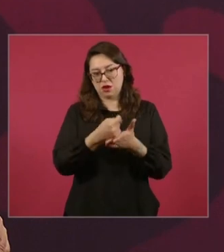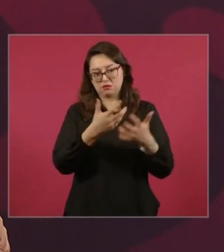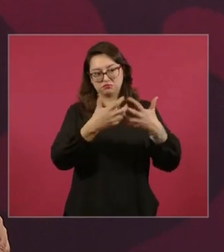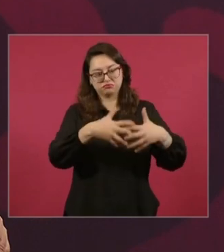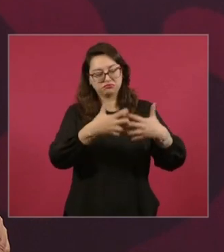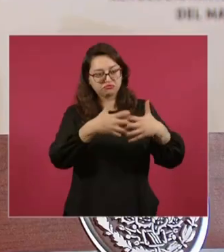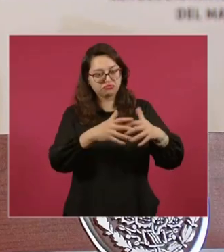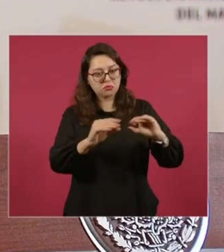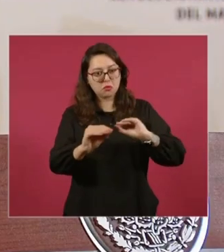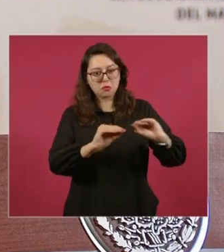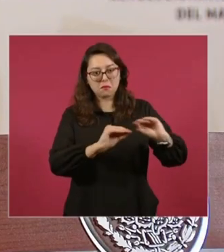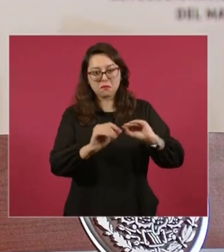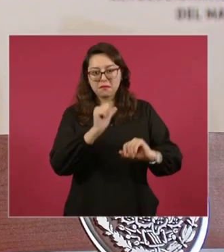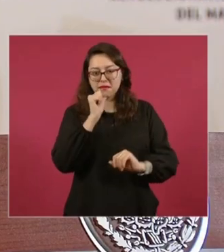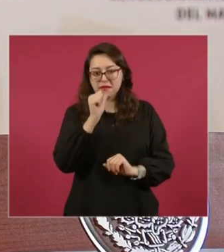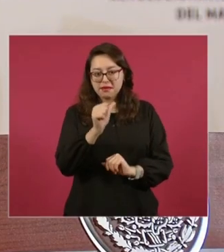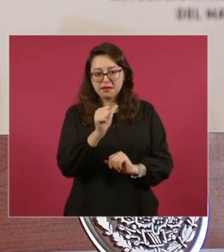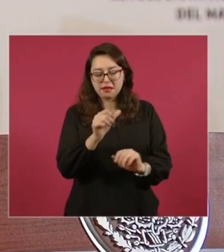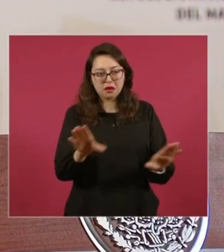En general,